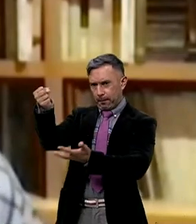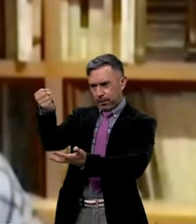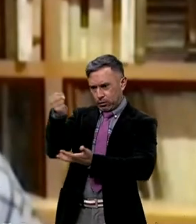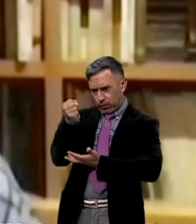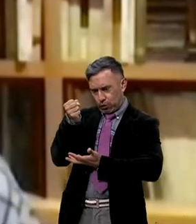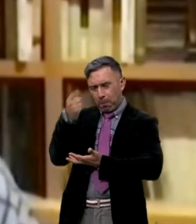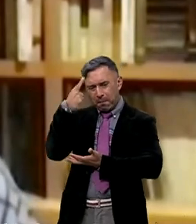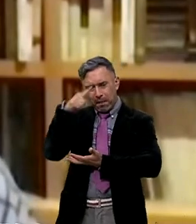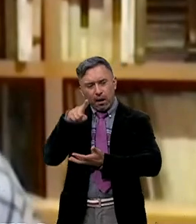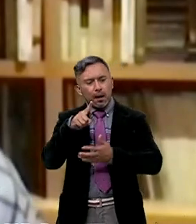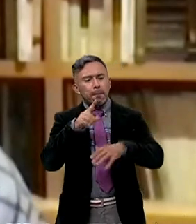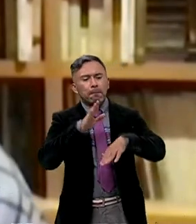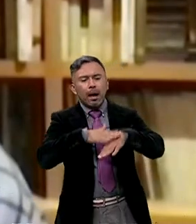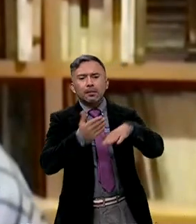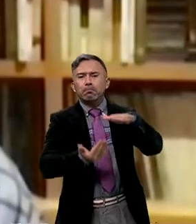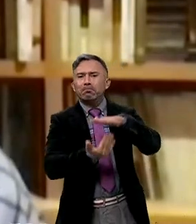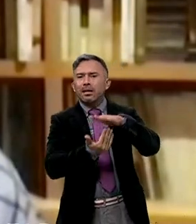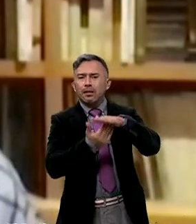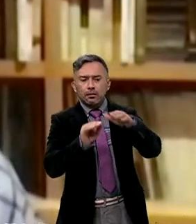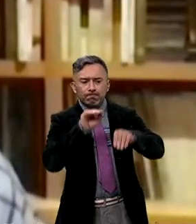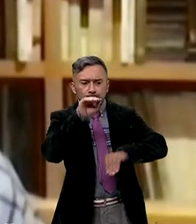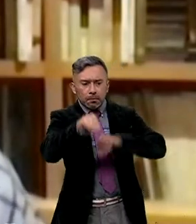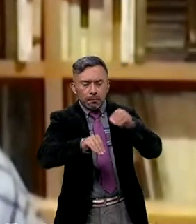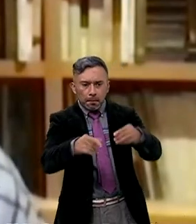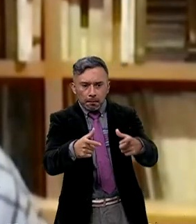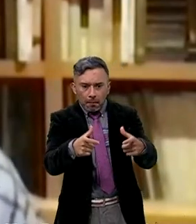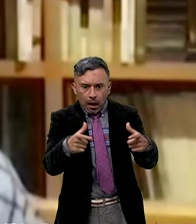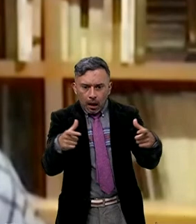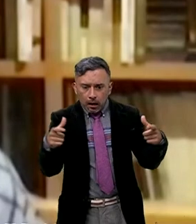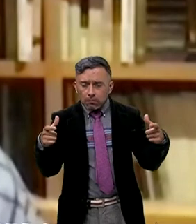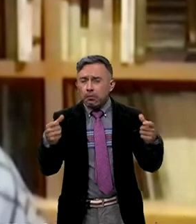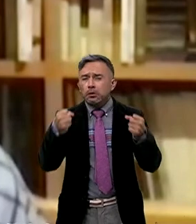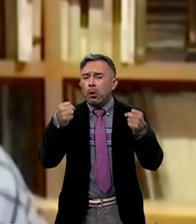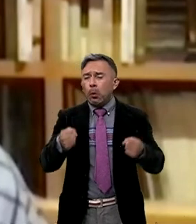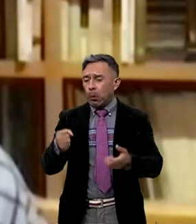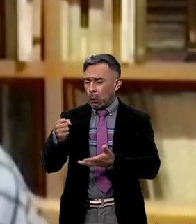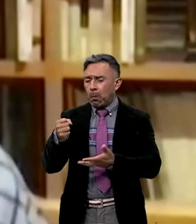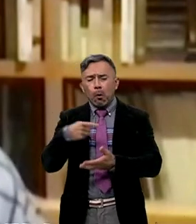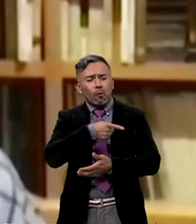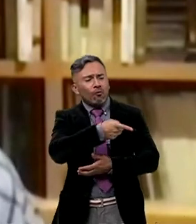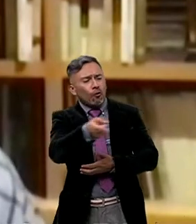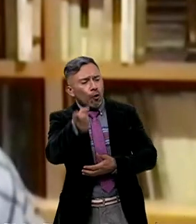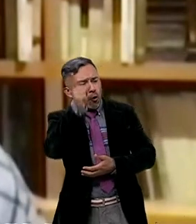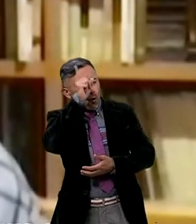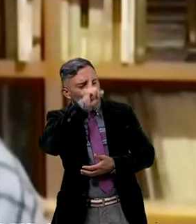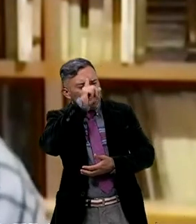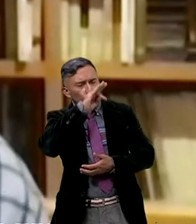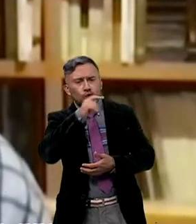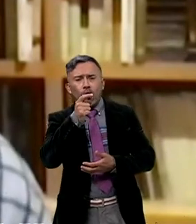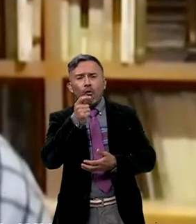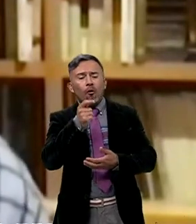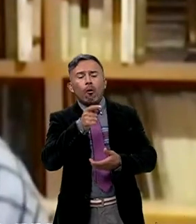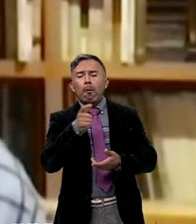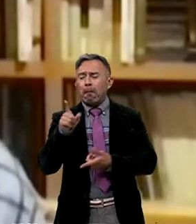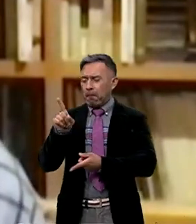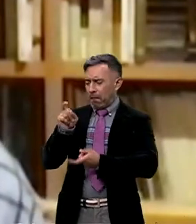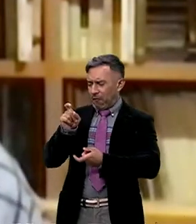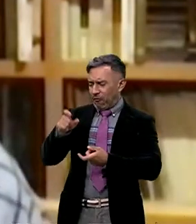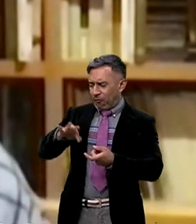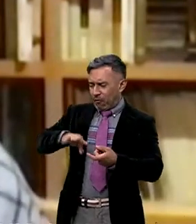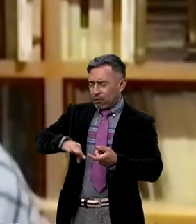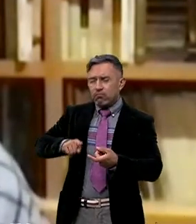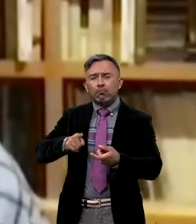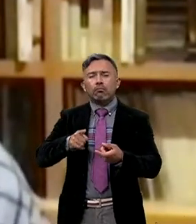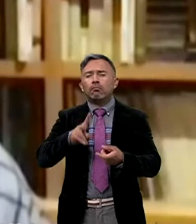de esos recursos se habrían ido al sueldo de los consejeros eso demuestra una profundísima ignorancia de las